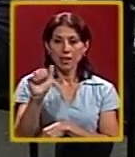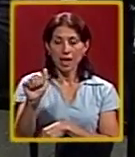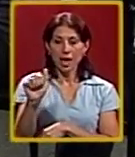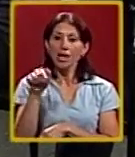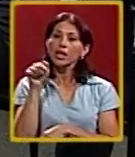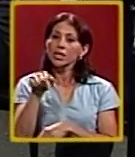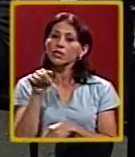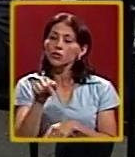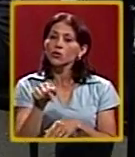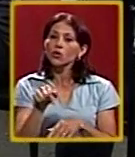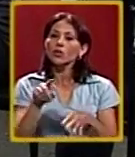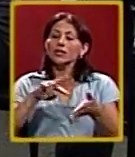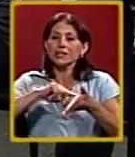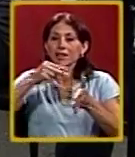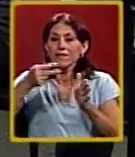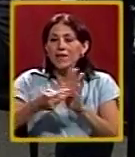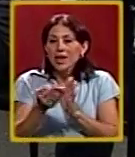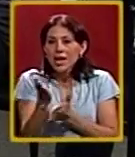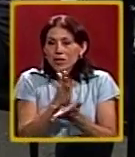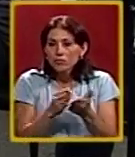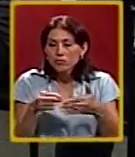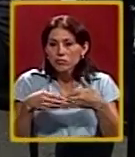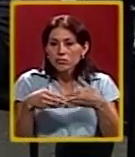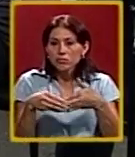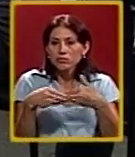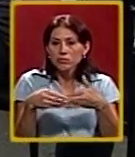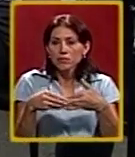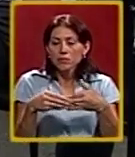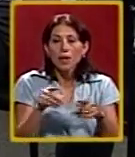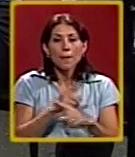flexibilidades, pero también